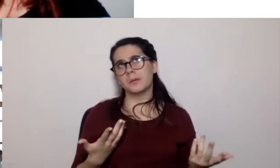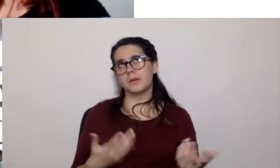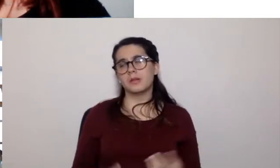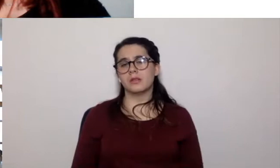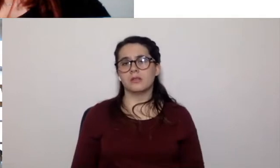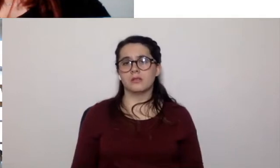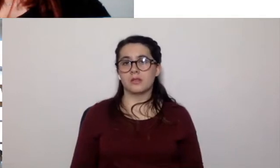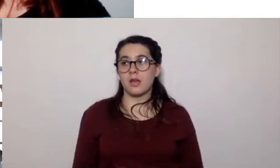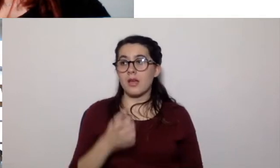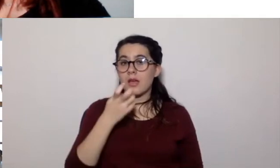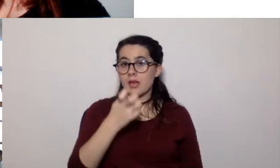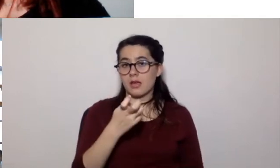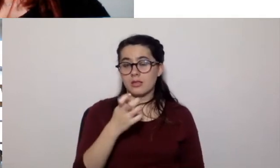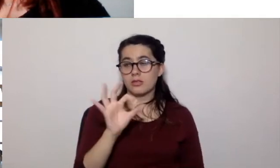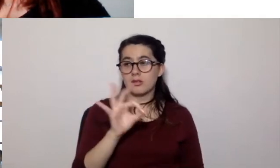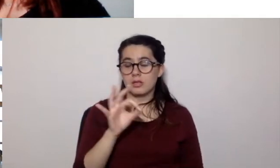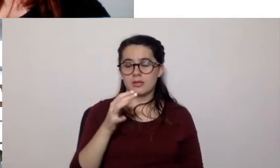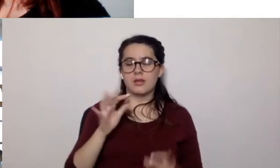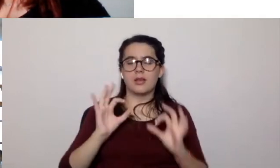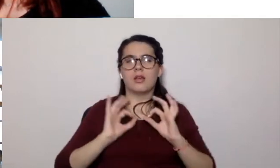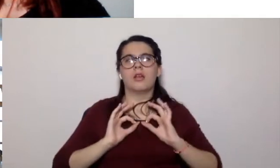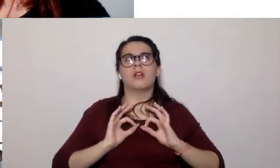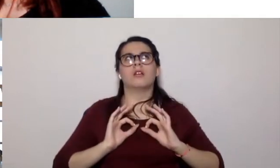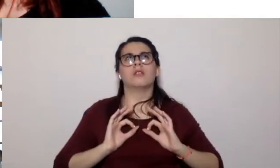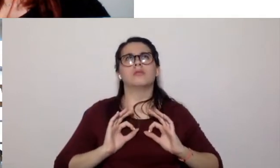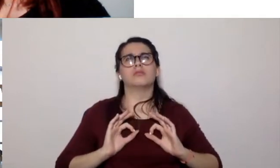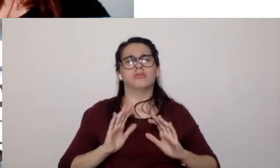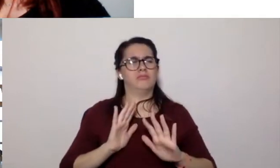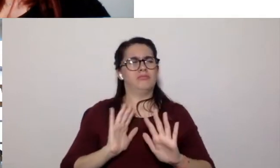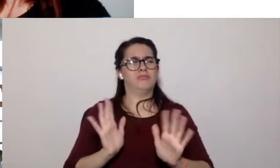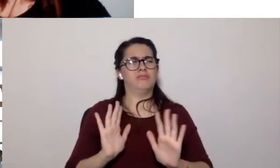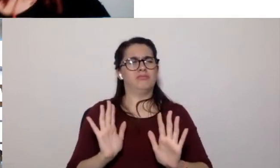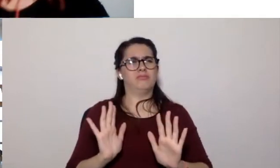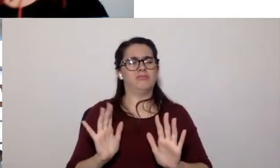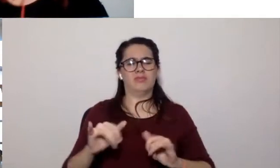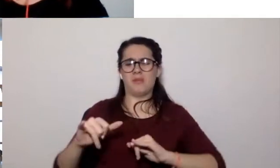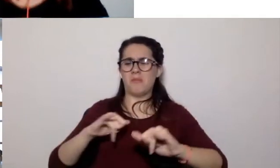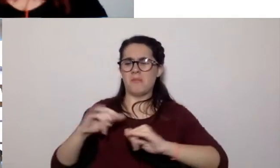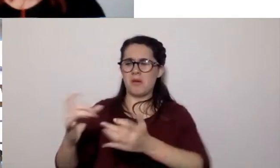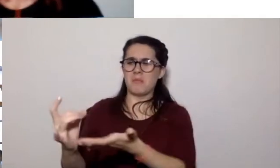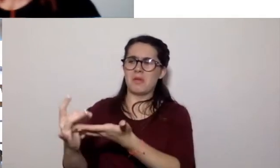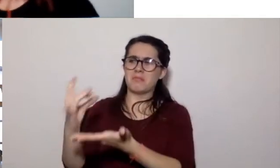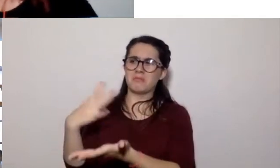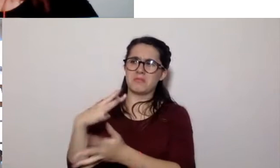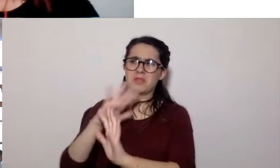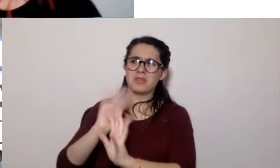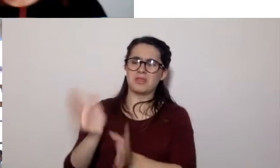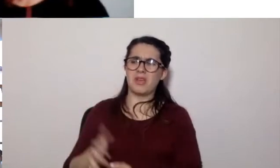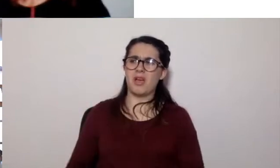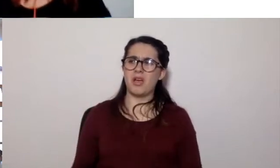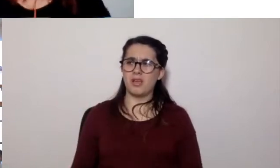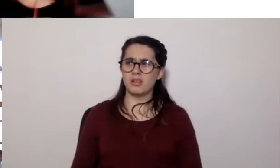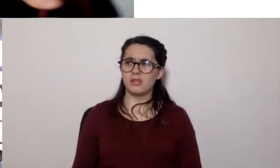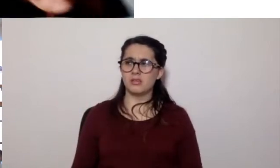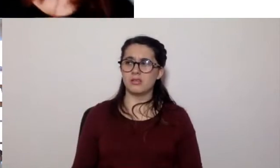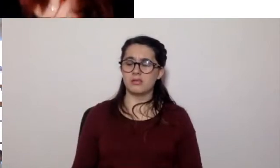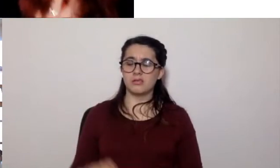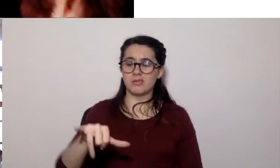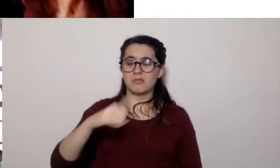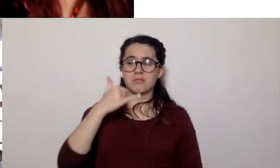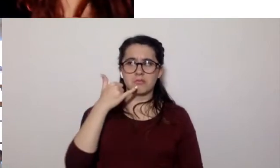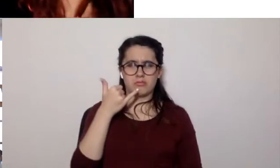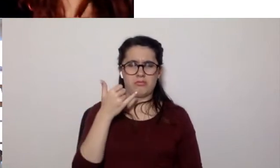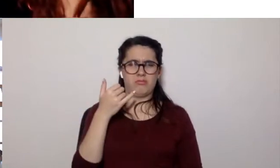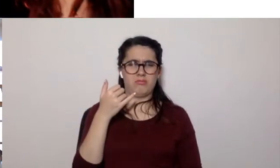Eso me ayuda tal vez a bajar mi ansiedad y decir, espérame, pues si me acaba de compartir su ubicación o acabo de hablar con ella y no